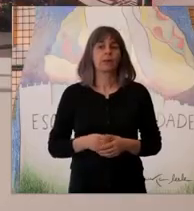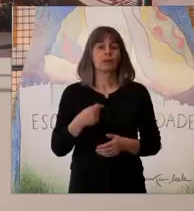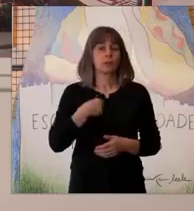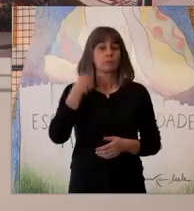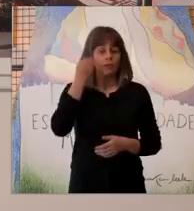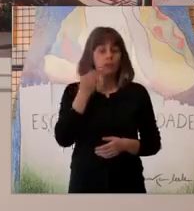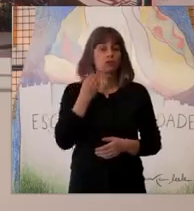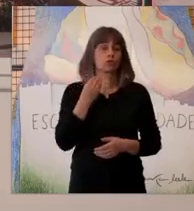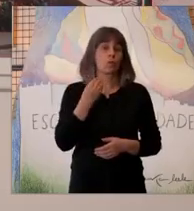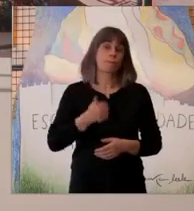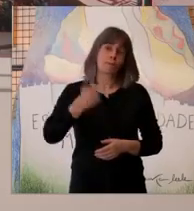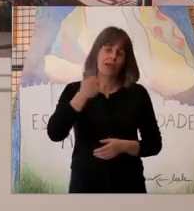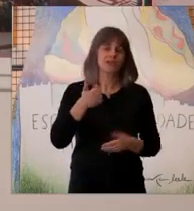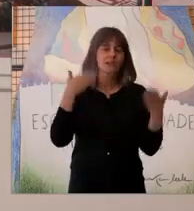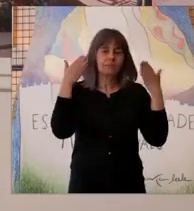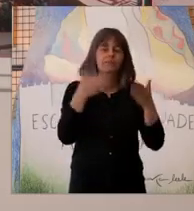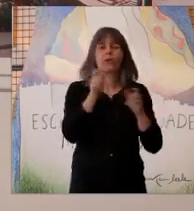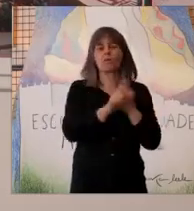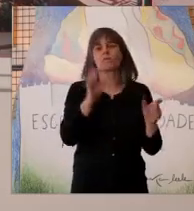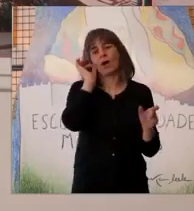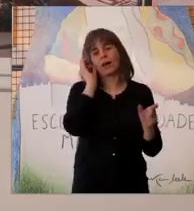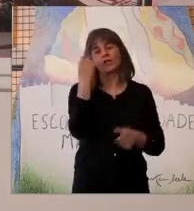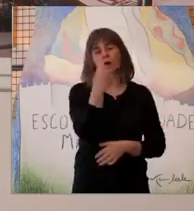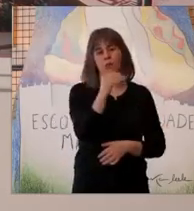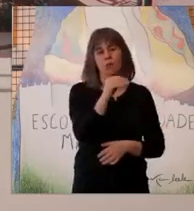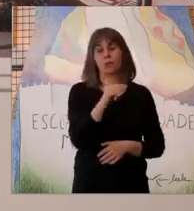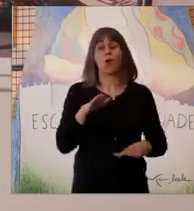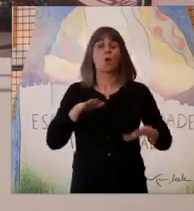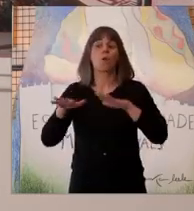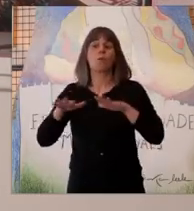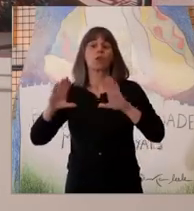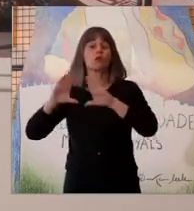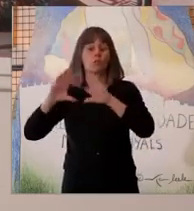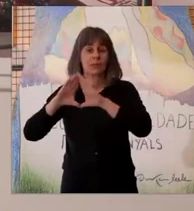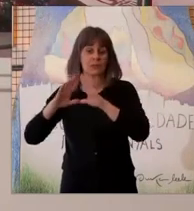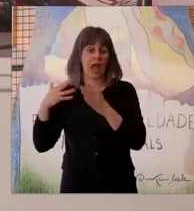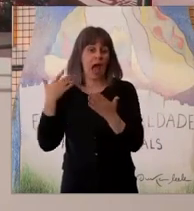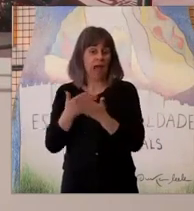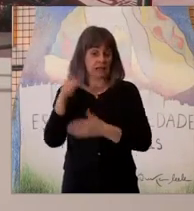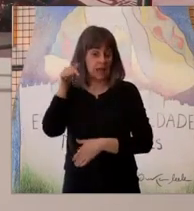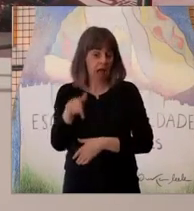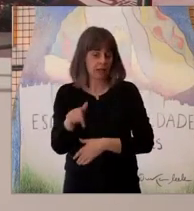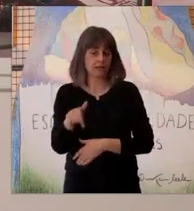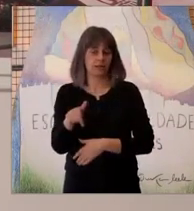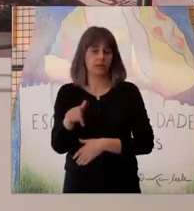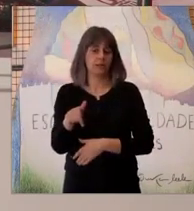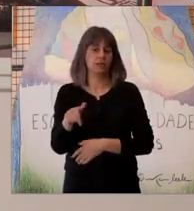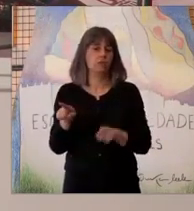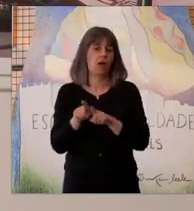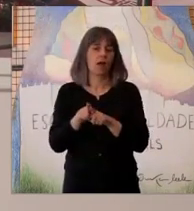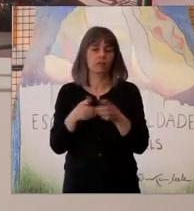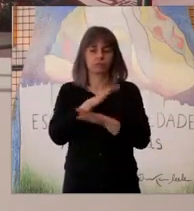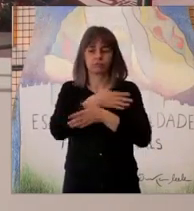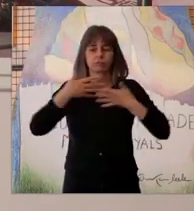las mujeres jóvenes es decir el movimiento feminista hasta ese momento creo que no había calado tanto de una forma tan heterogénea